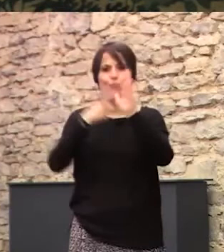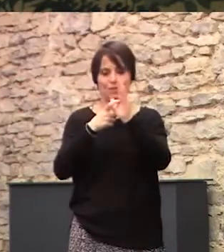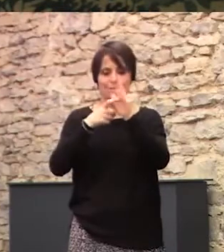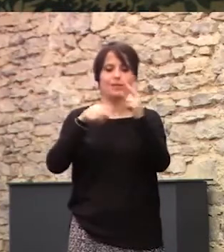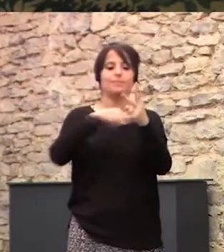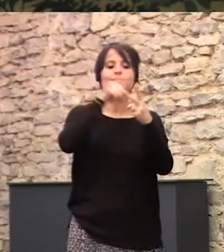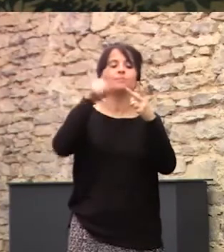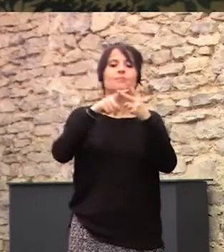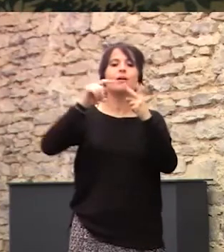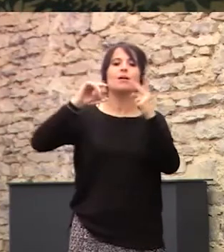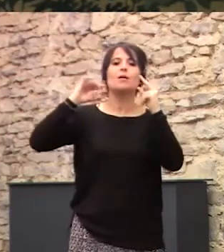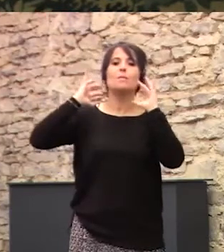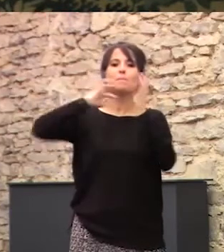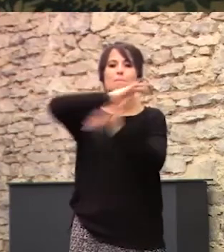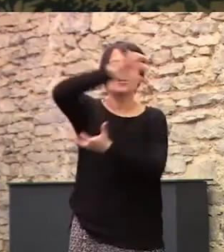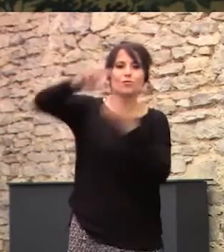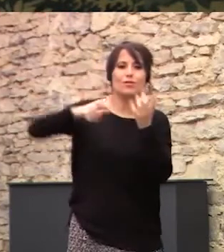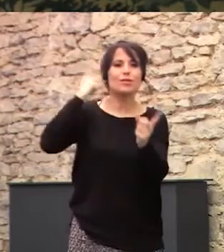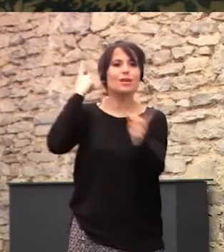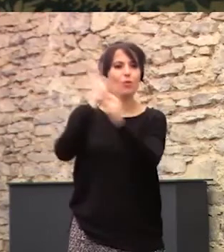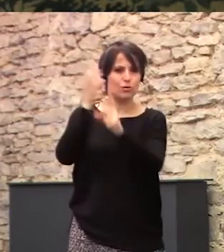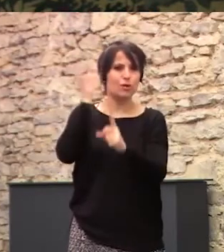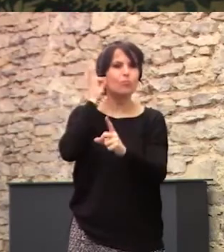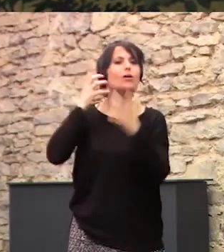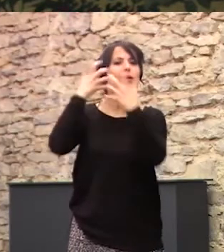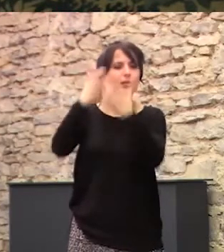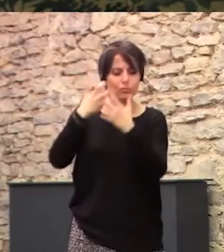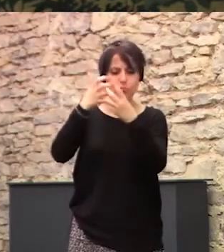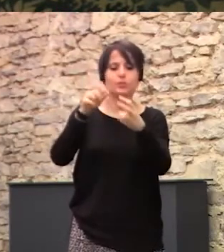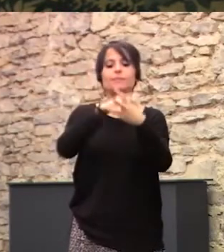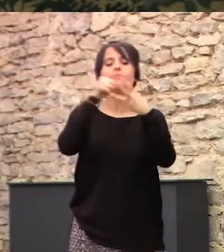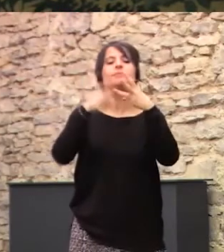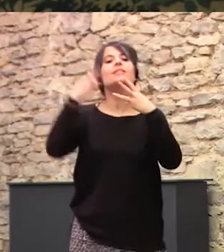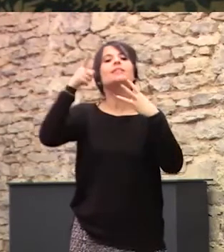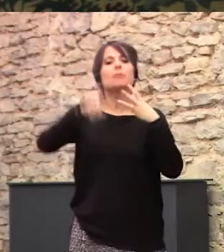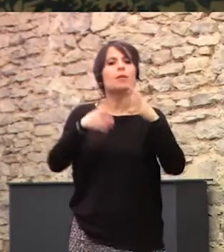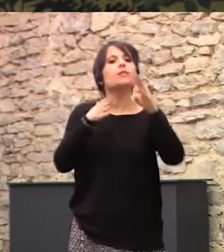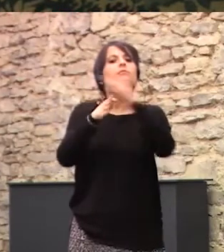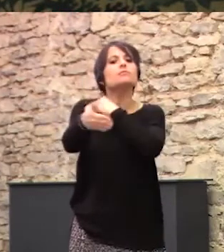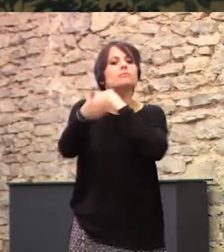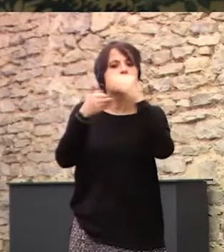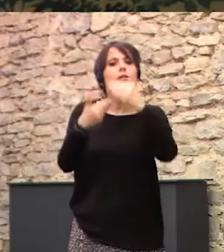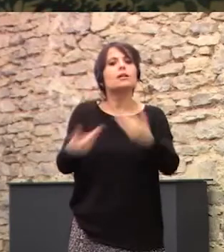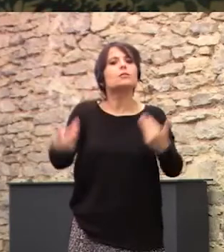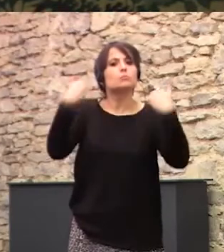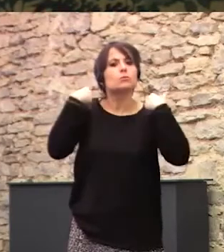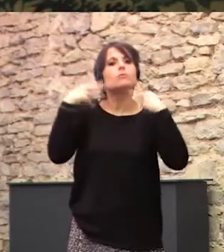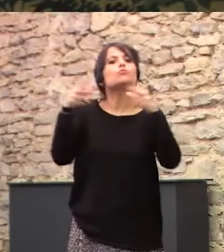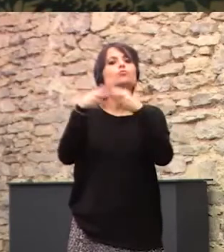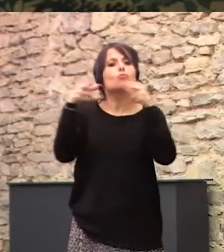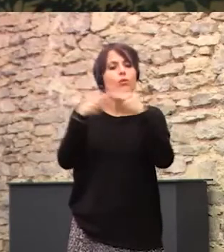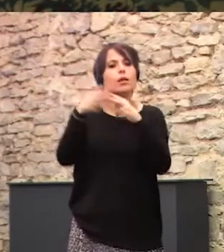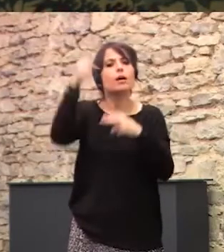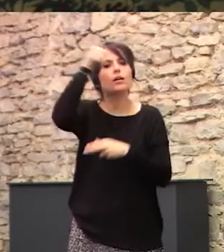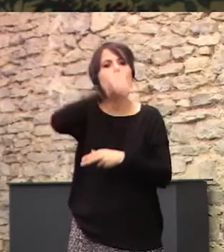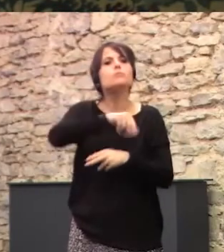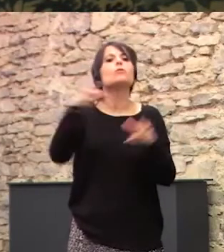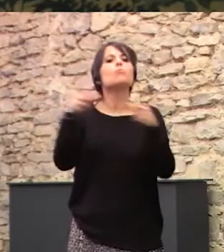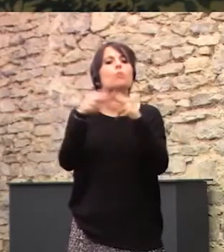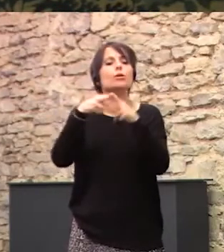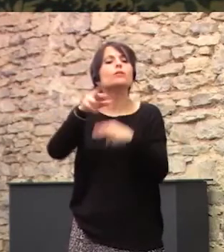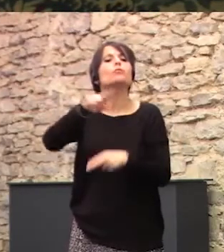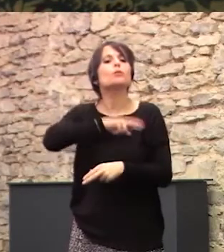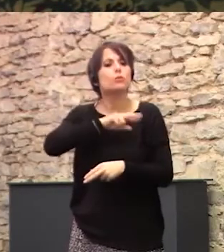la violencia hacia las mujeres, acceso de las mujeres a todos los rangos de responsabilidad en los ámbitos social, político y